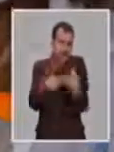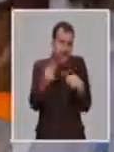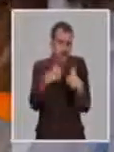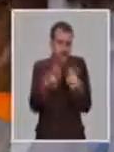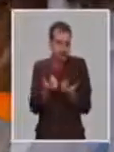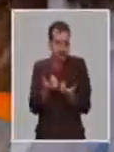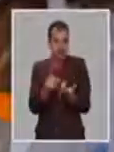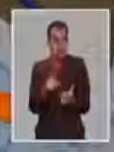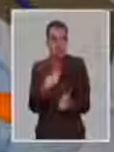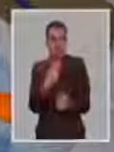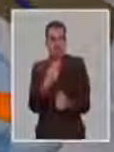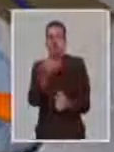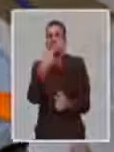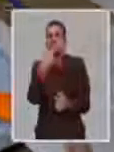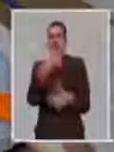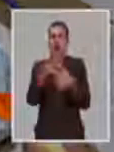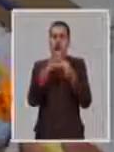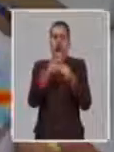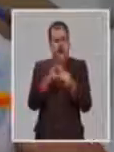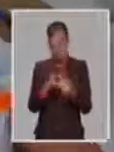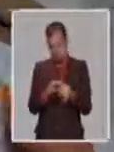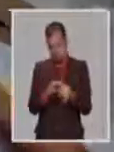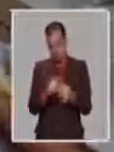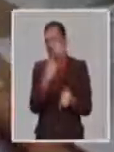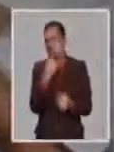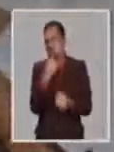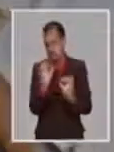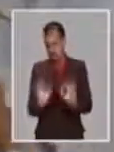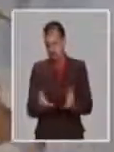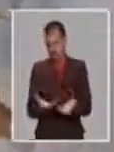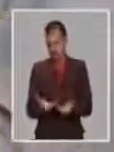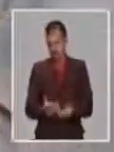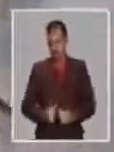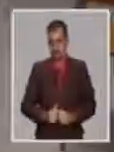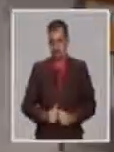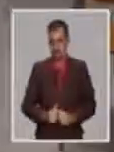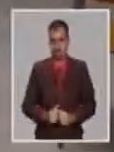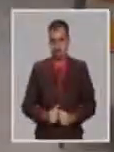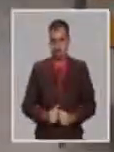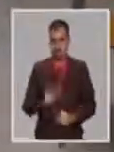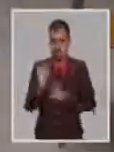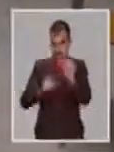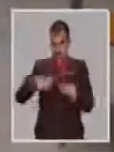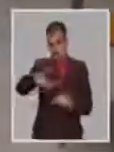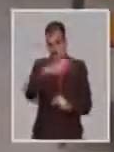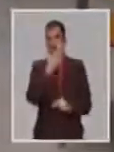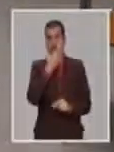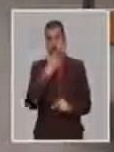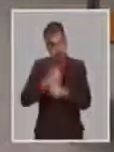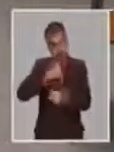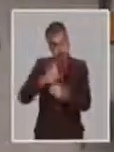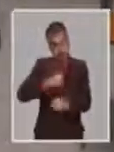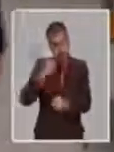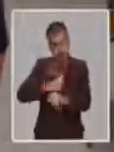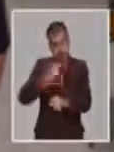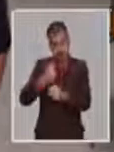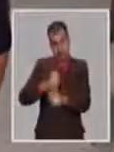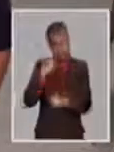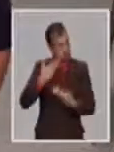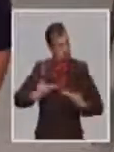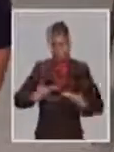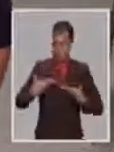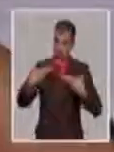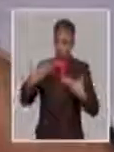sin necesidad de tratamiento alguno. Muchos son los jóvenes que han protagonizado intensas jornadas de trabajo, evidencia del